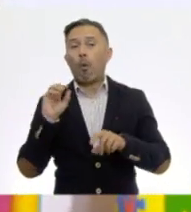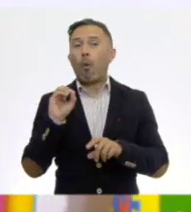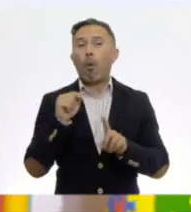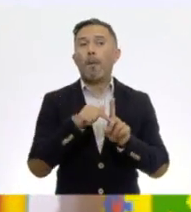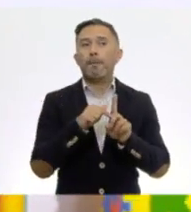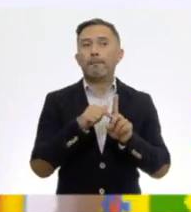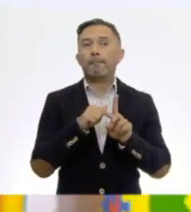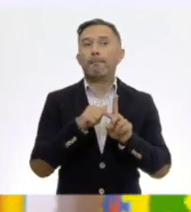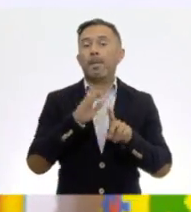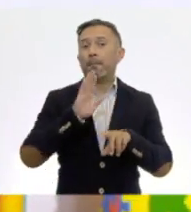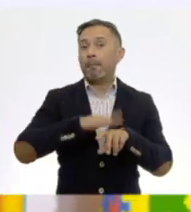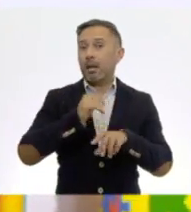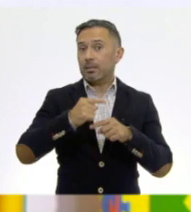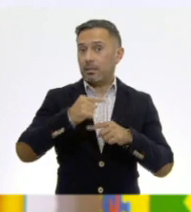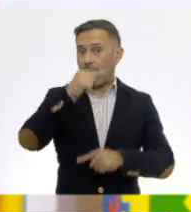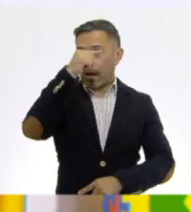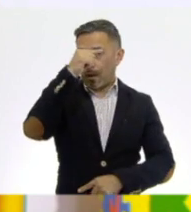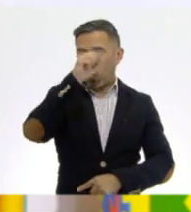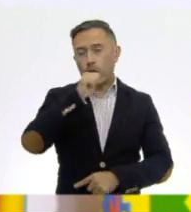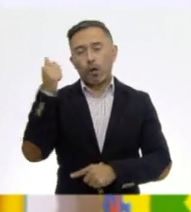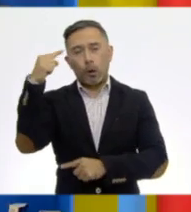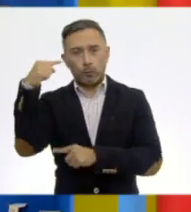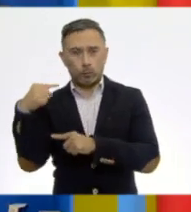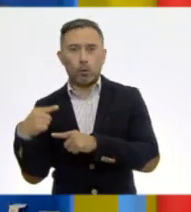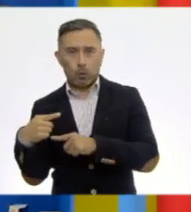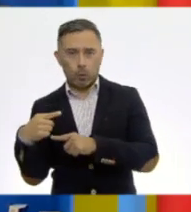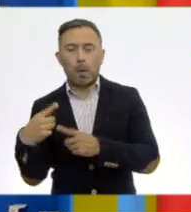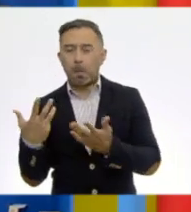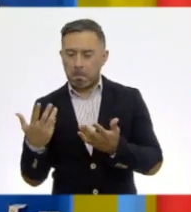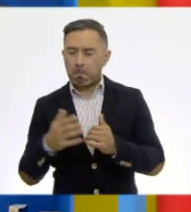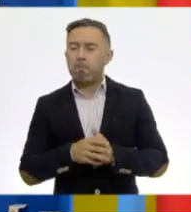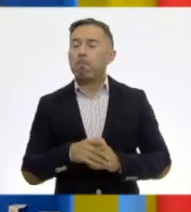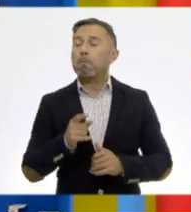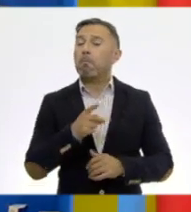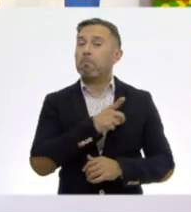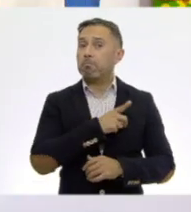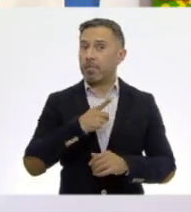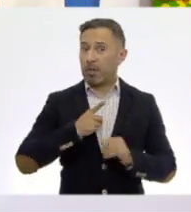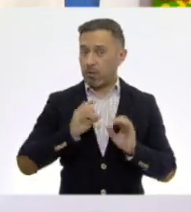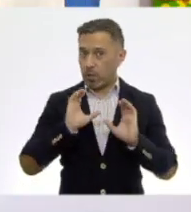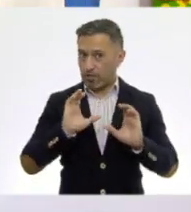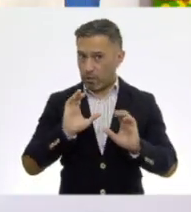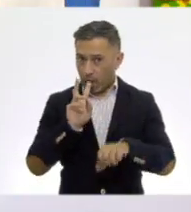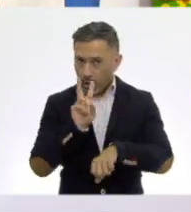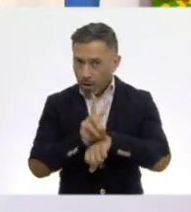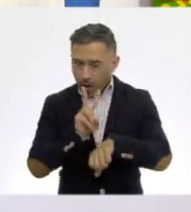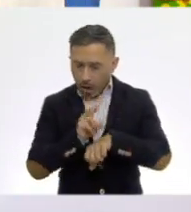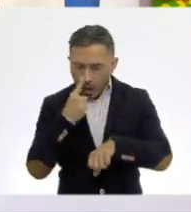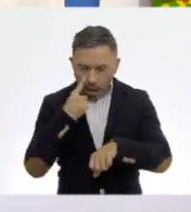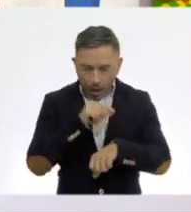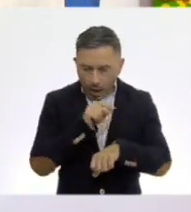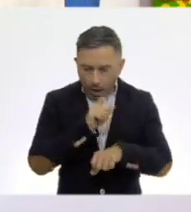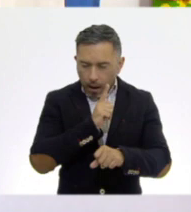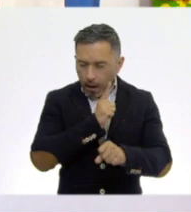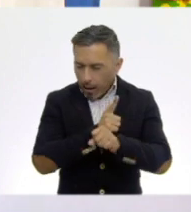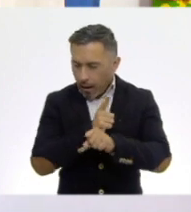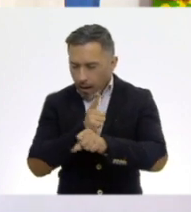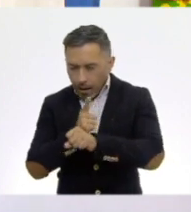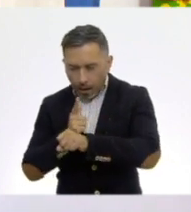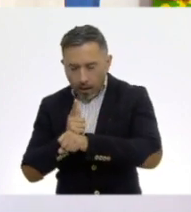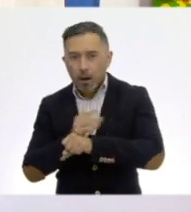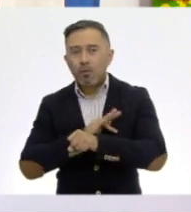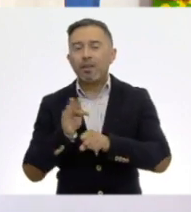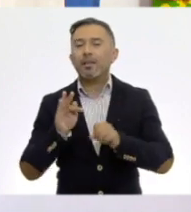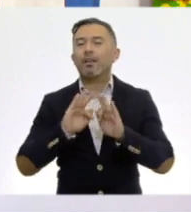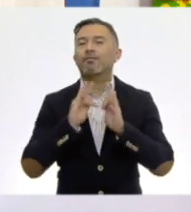arista está más larga y esta arista está más corta. Claro. Claro, entonces hay que tener cuidado y saber identificar para reconocer entonces las